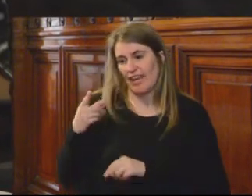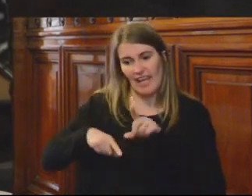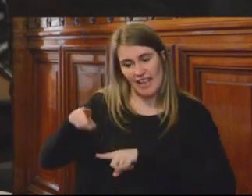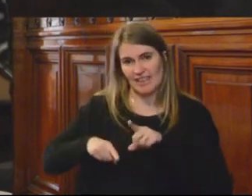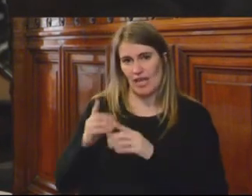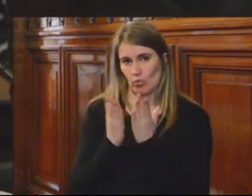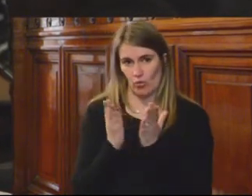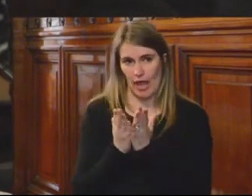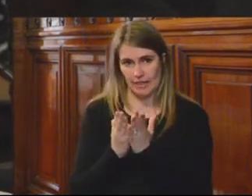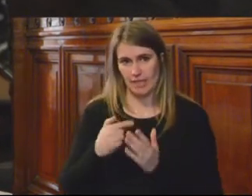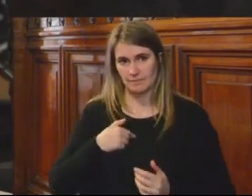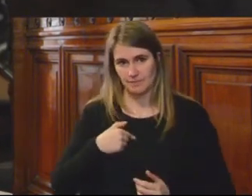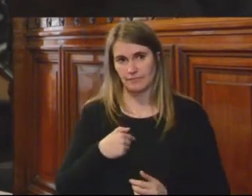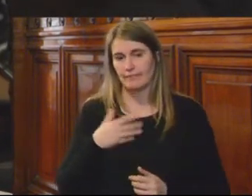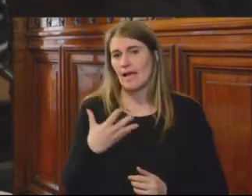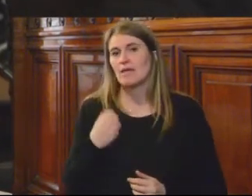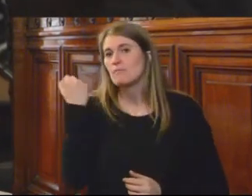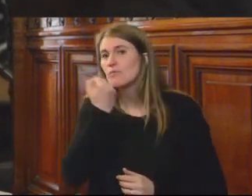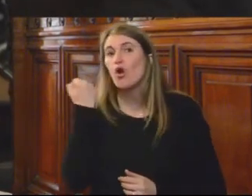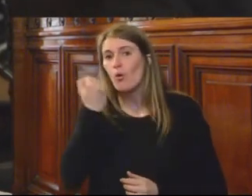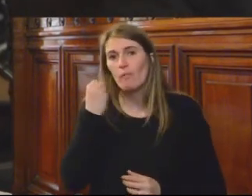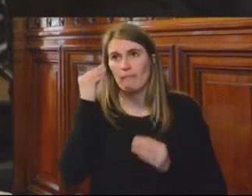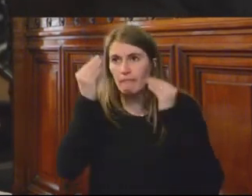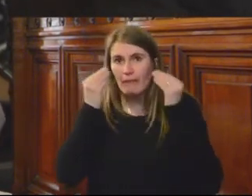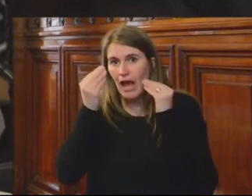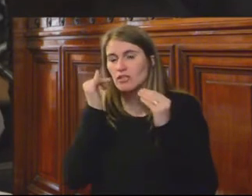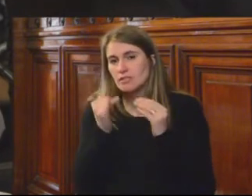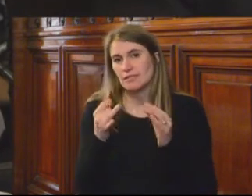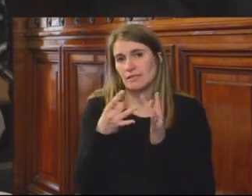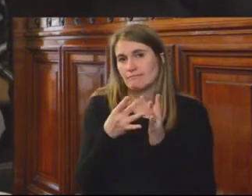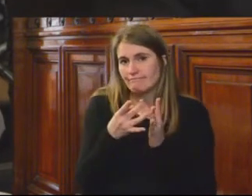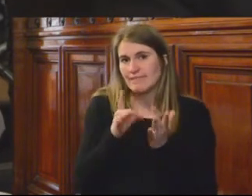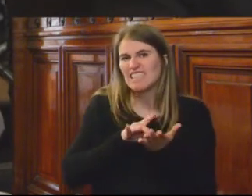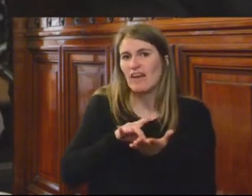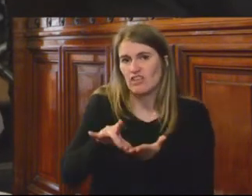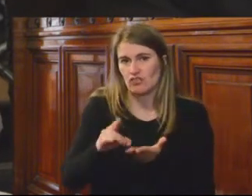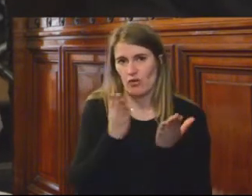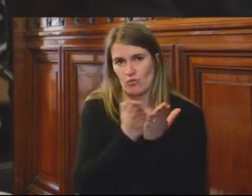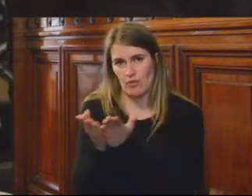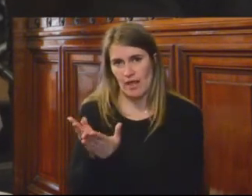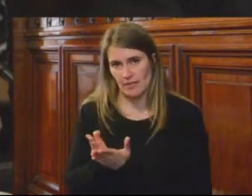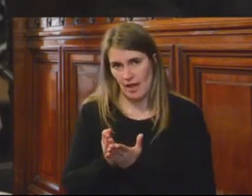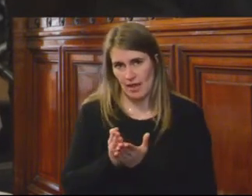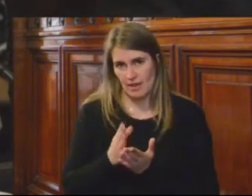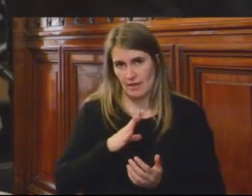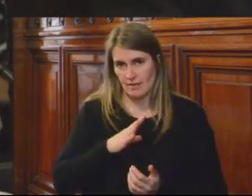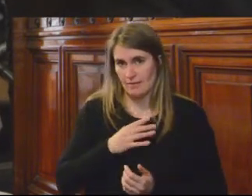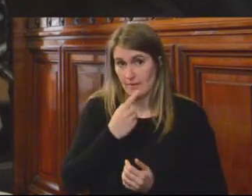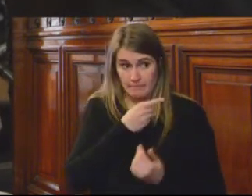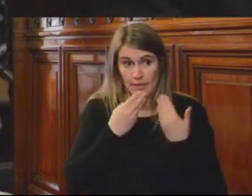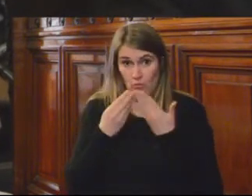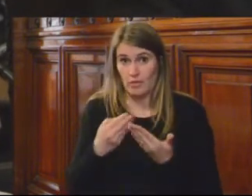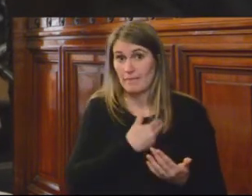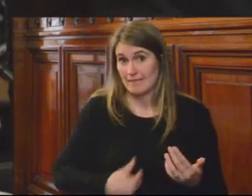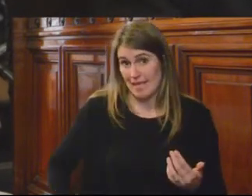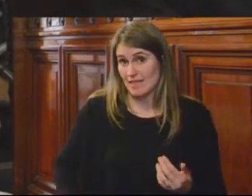preocupa muchísimo también el tema de la calidad en los servicios estudiantiles, tal cual como con la pregunta generadora que hace el señor presidente. Y